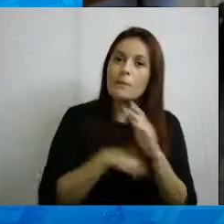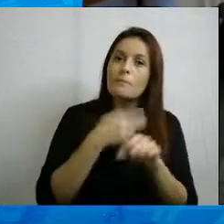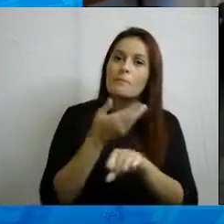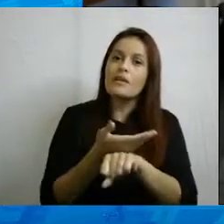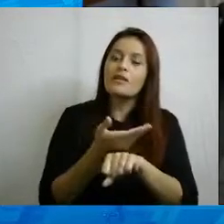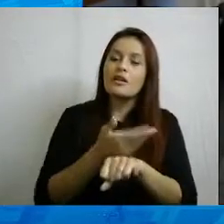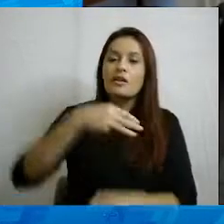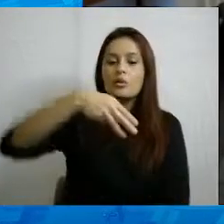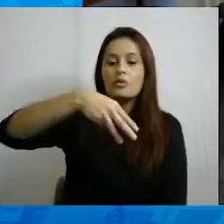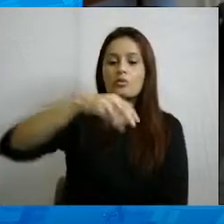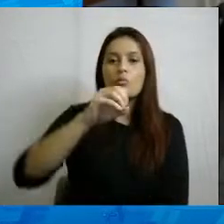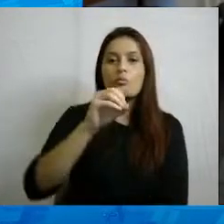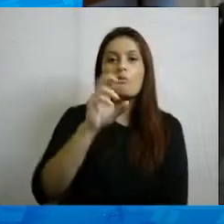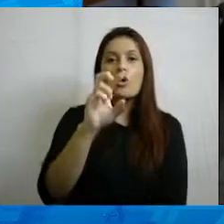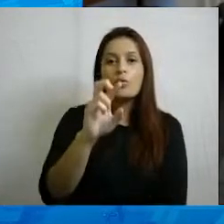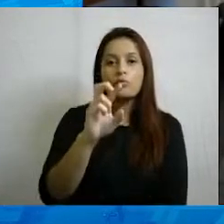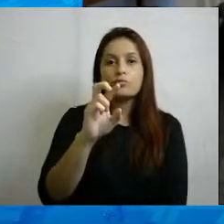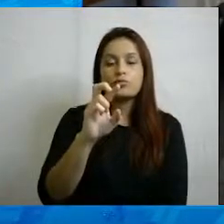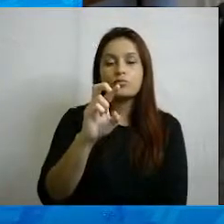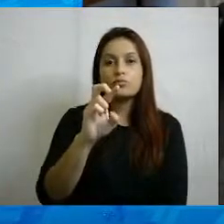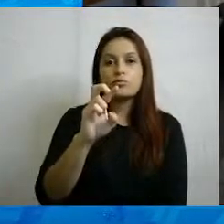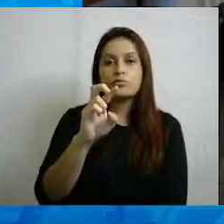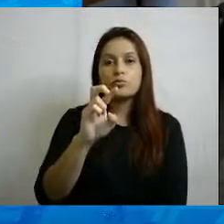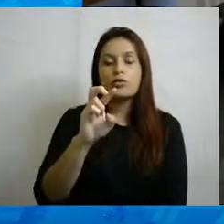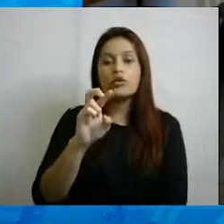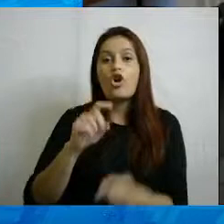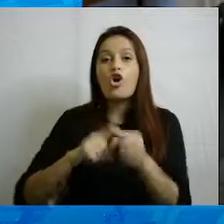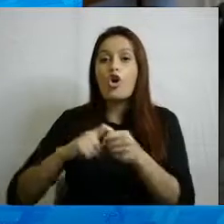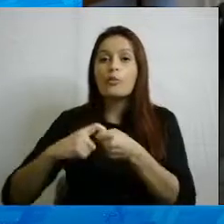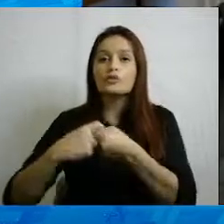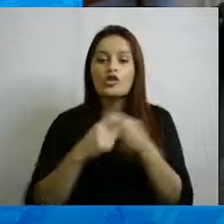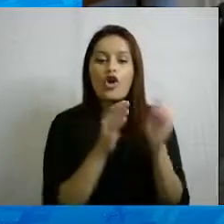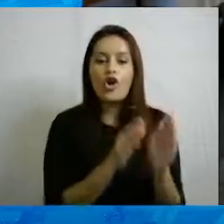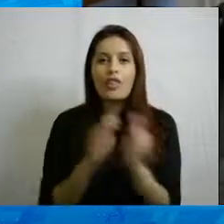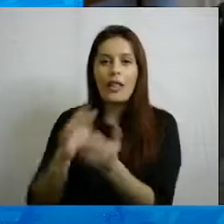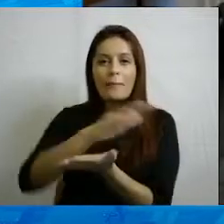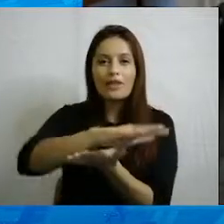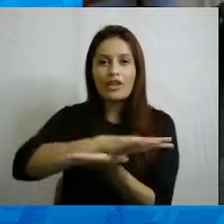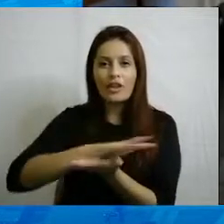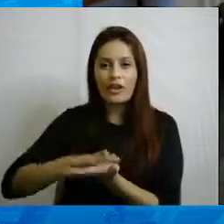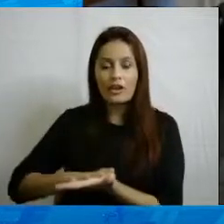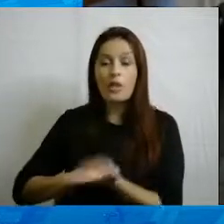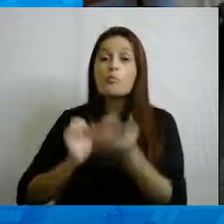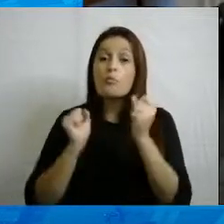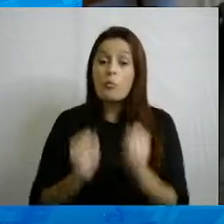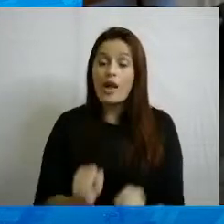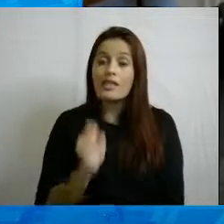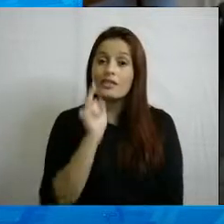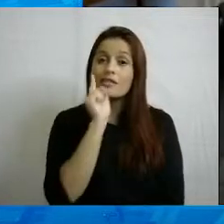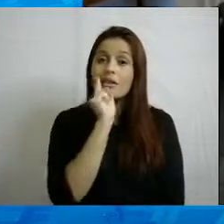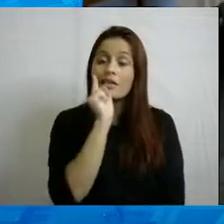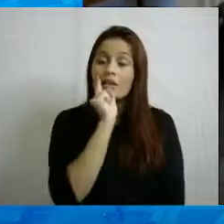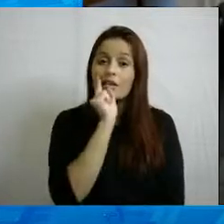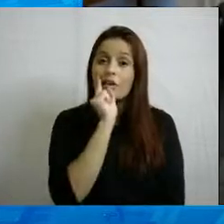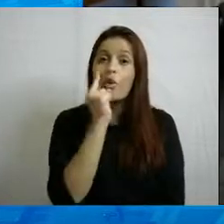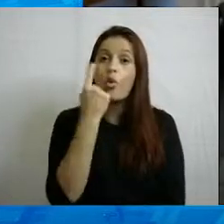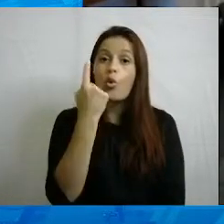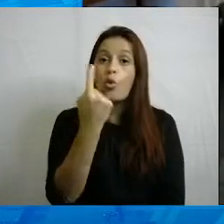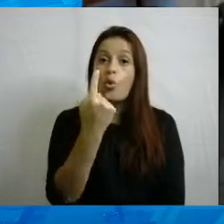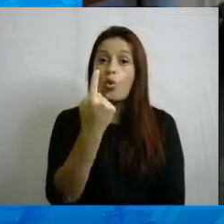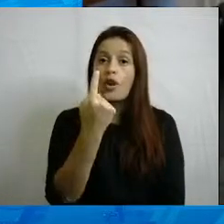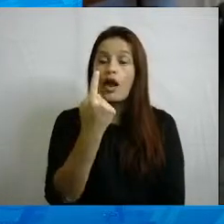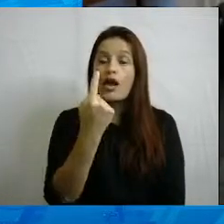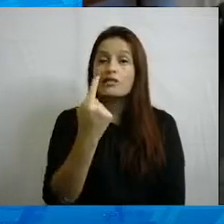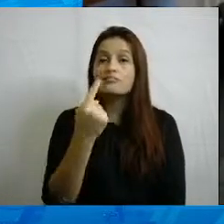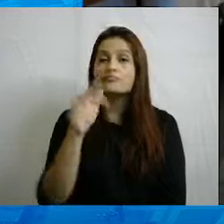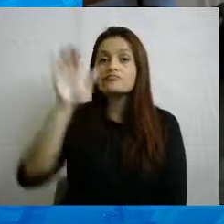MOP, a propósito de la Comisión de Ordenamiento Territorial, podemos tener una exposición del